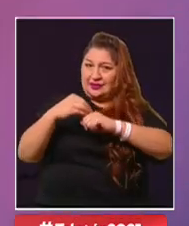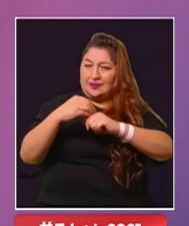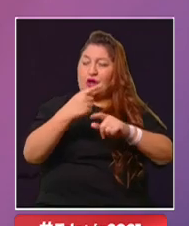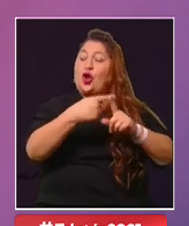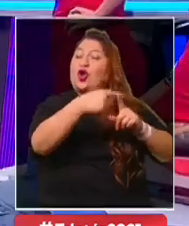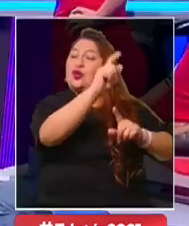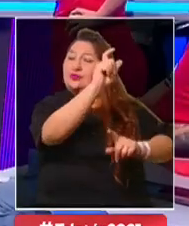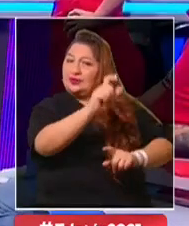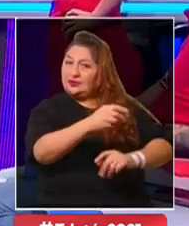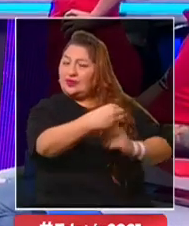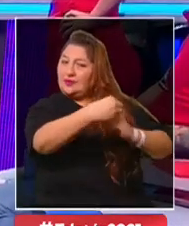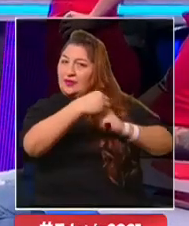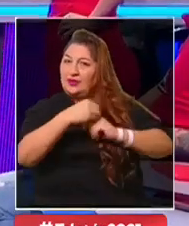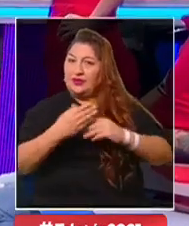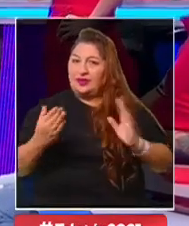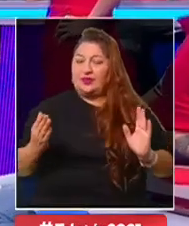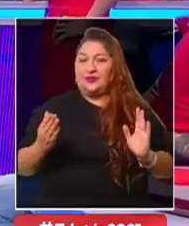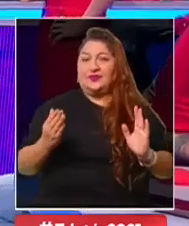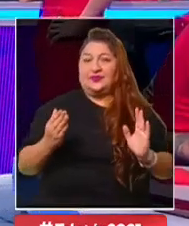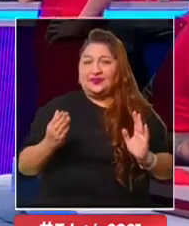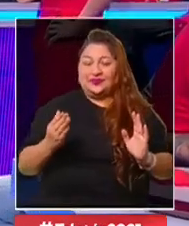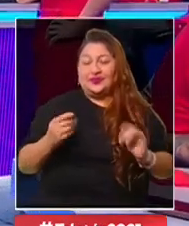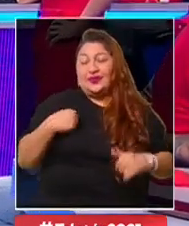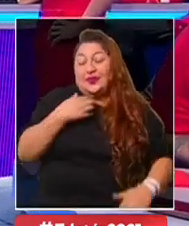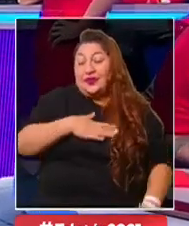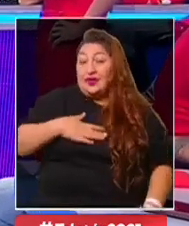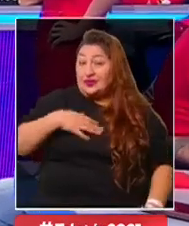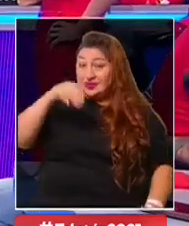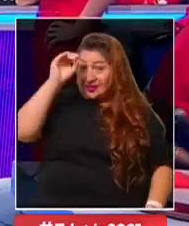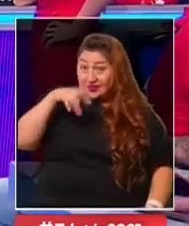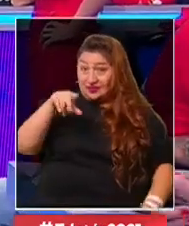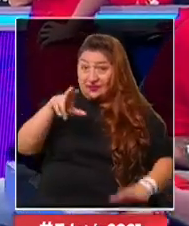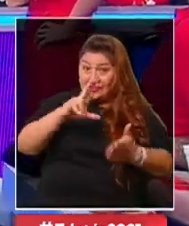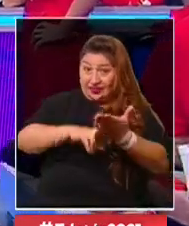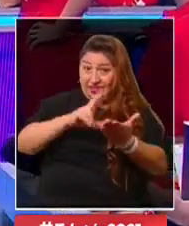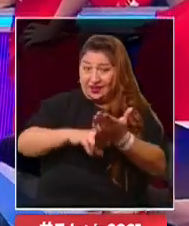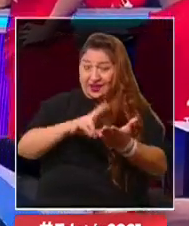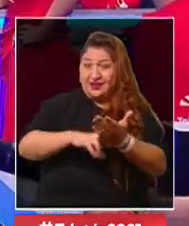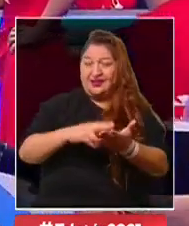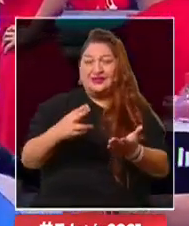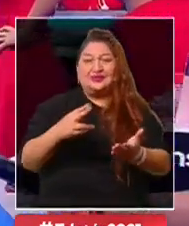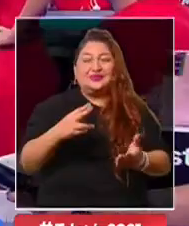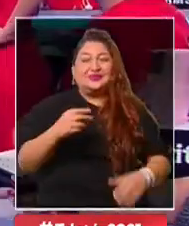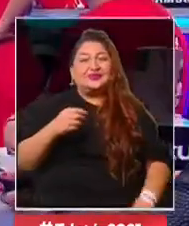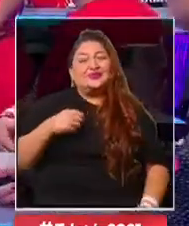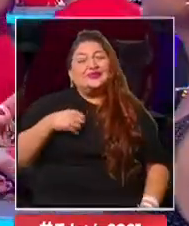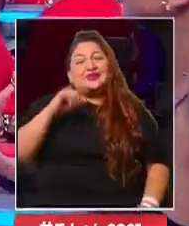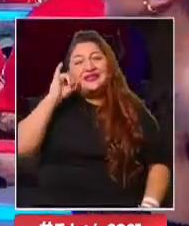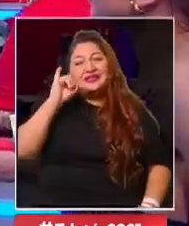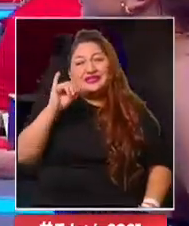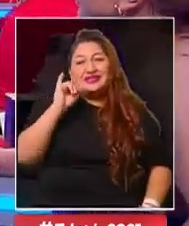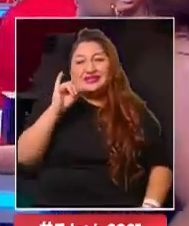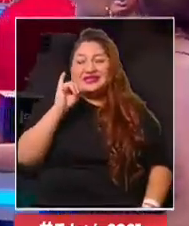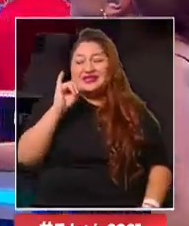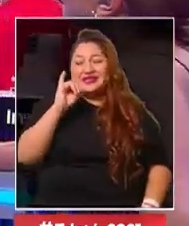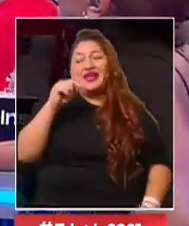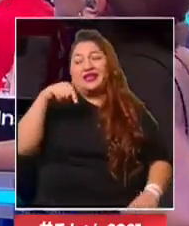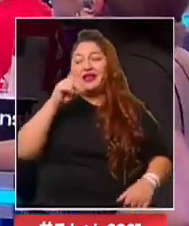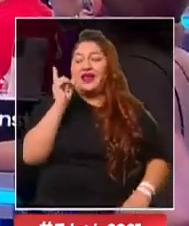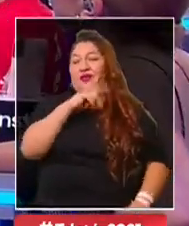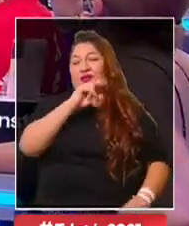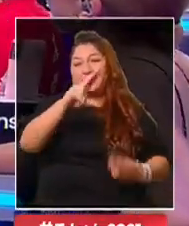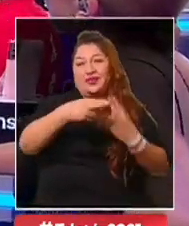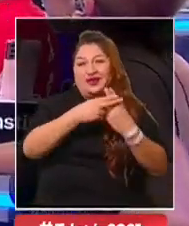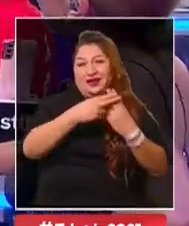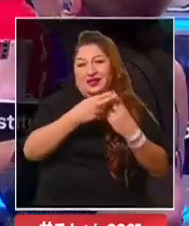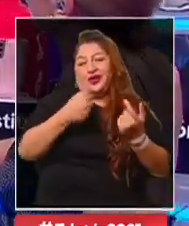dijo. Ya. Entonces, yo quiero saber si eso es cierto. Sí, digamos, va a ser la última Teletón que yo haga